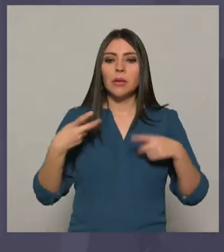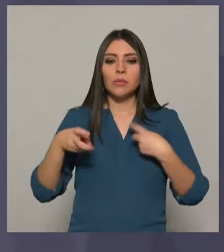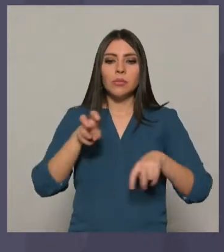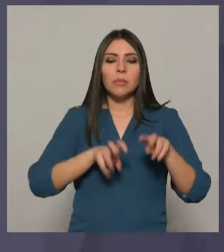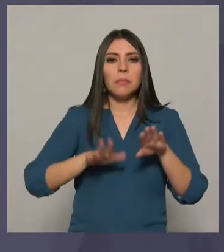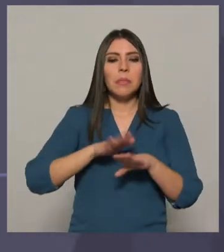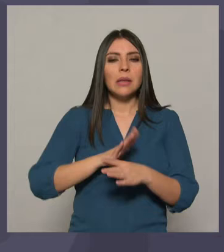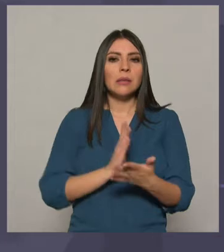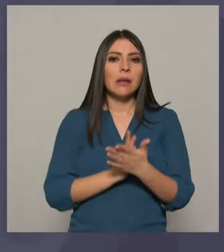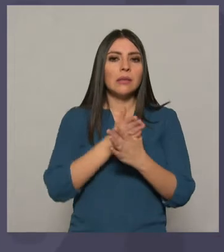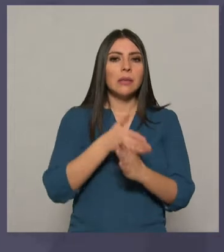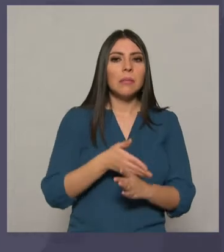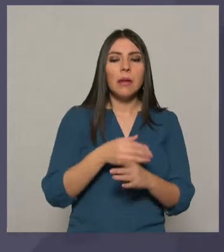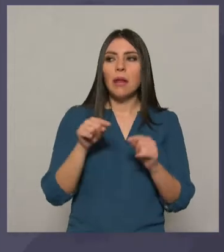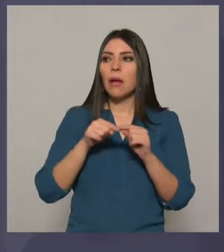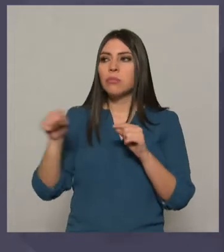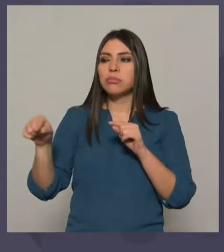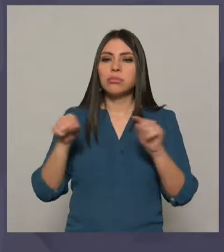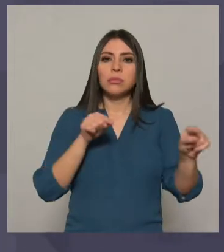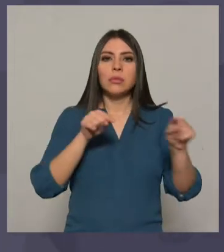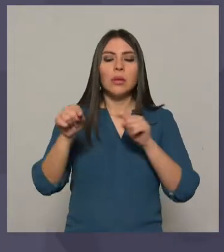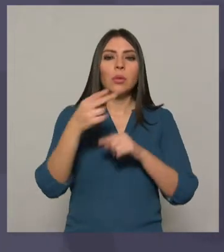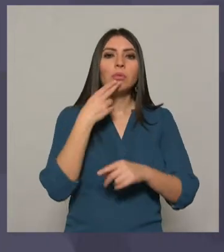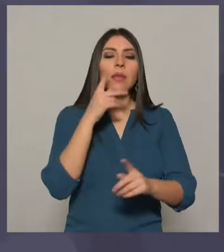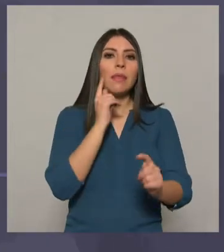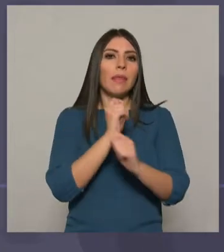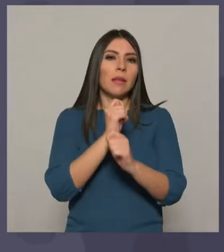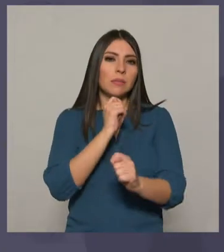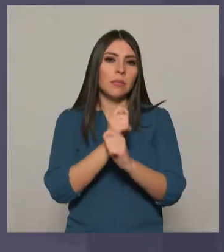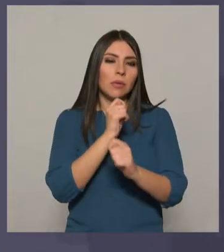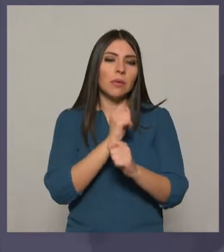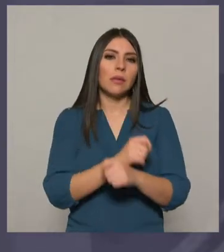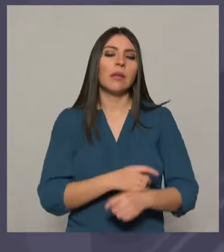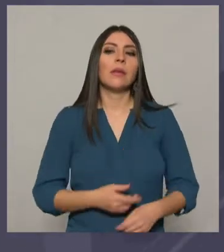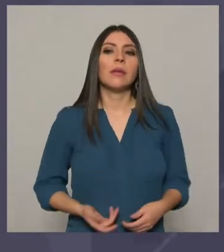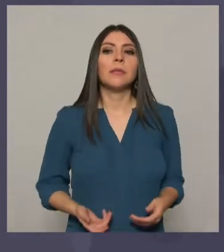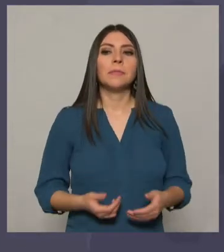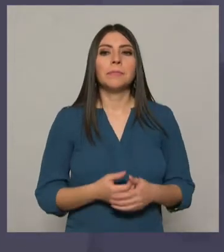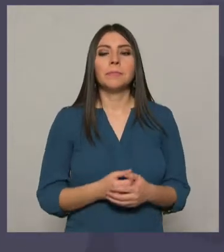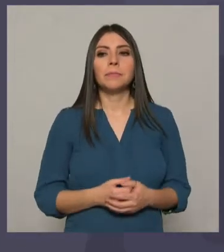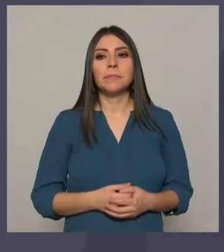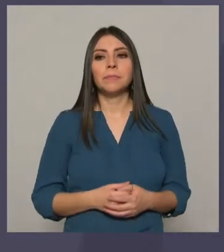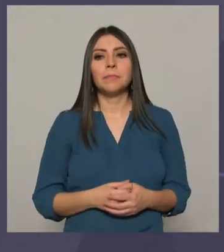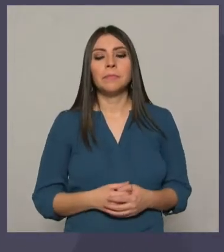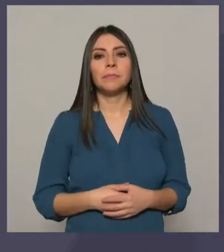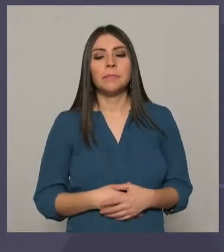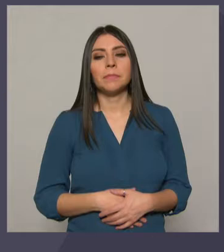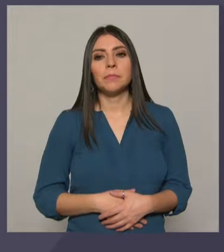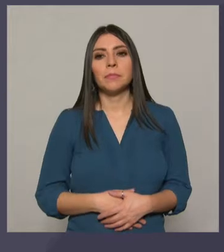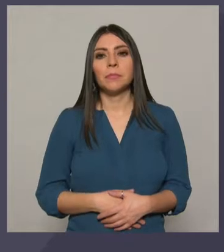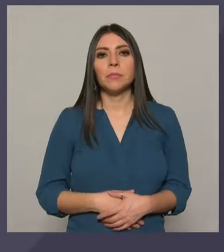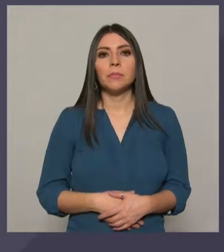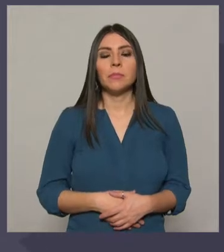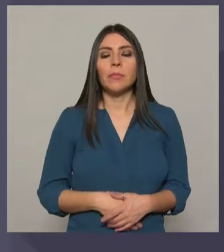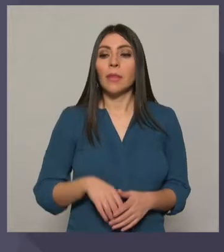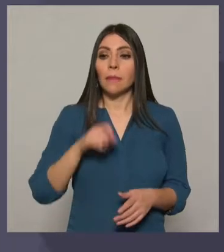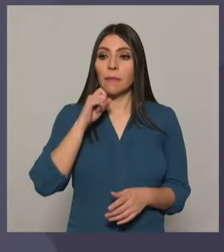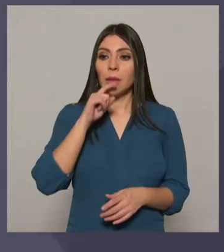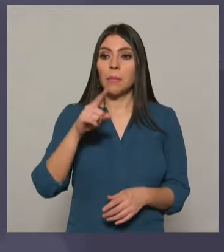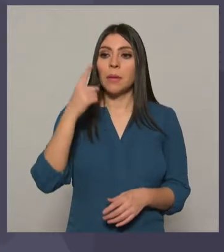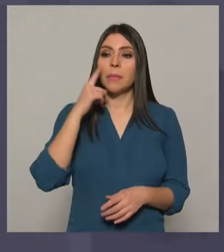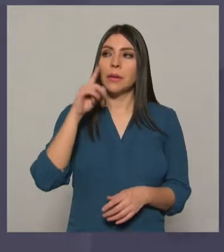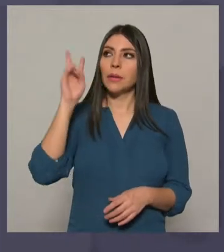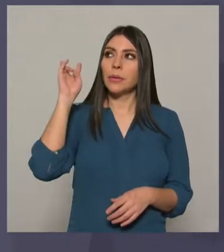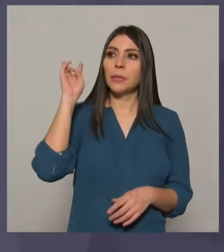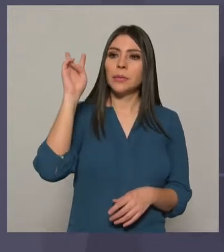de movilidad con el incremento en la red de transporte de pasajeros, tiene que ver con la posibilidad también de que transportes